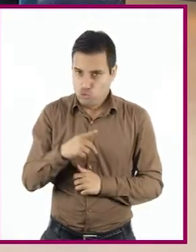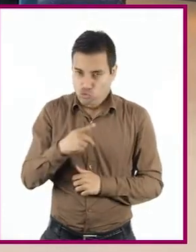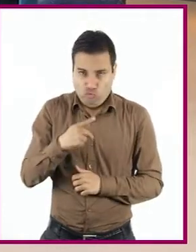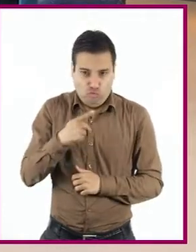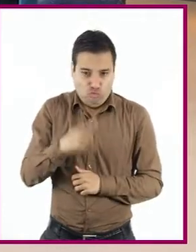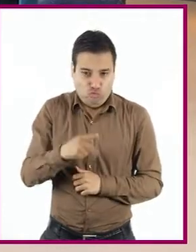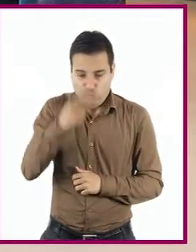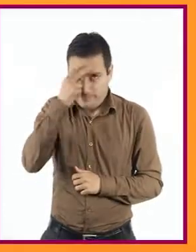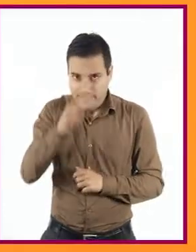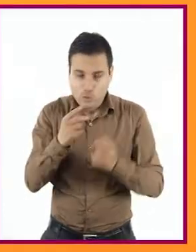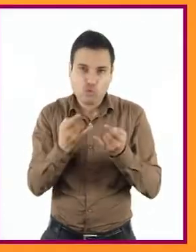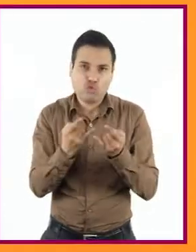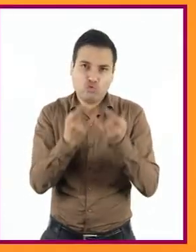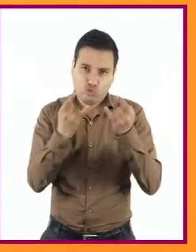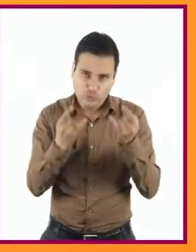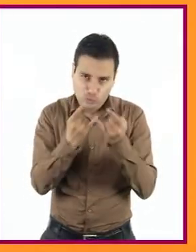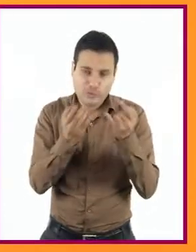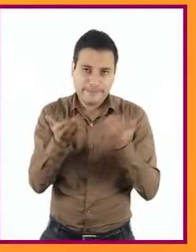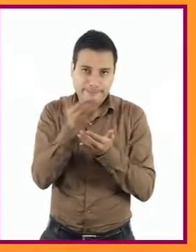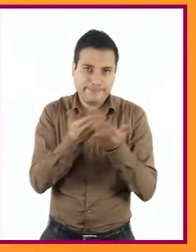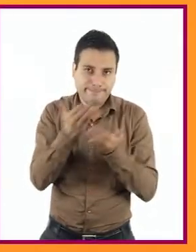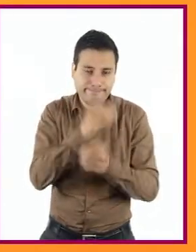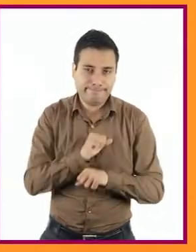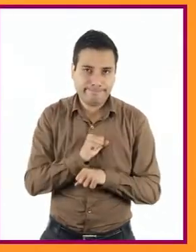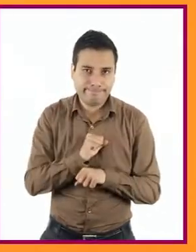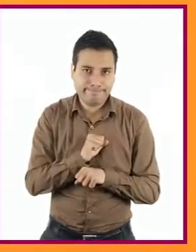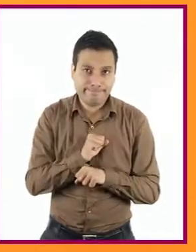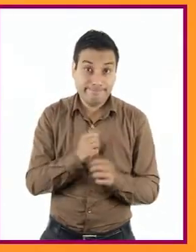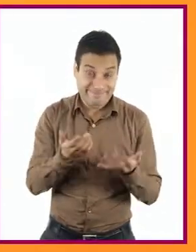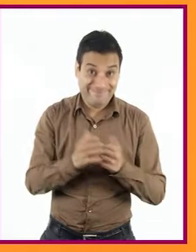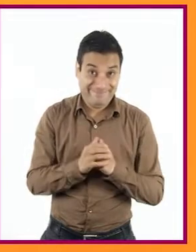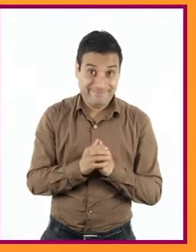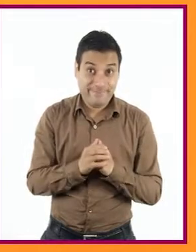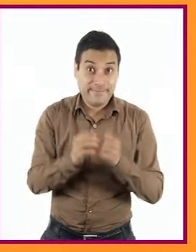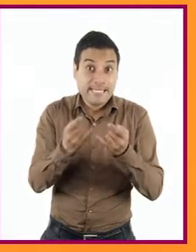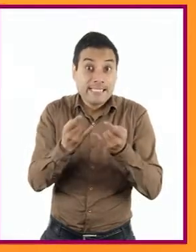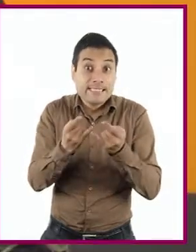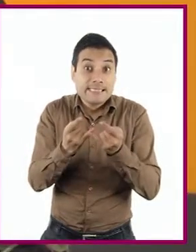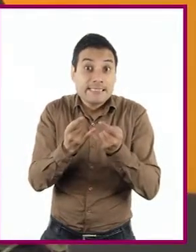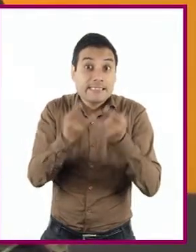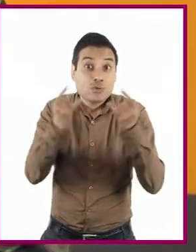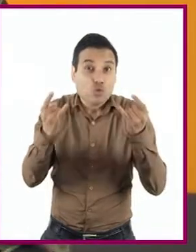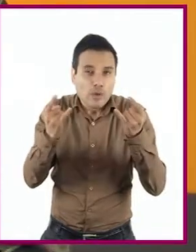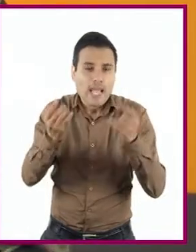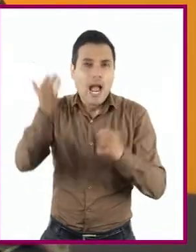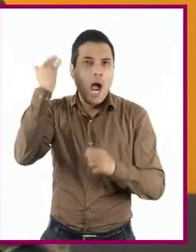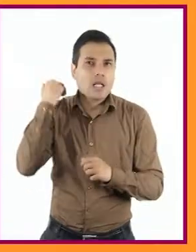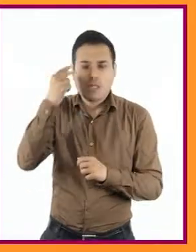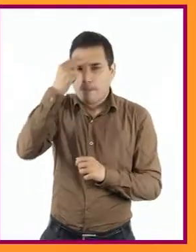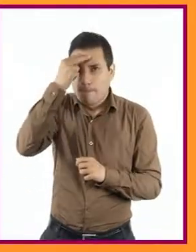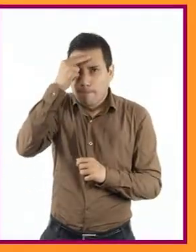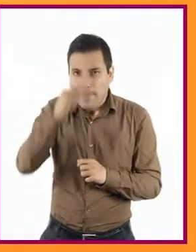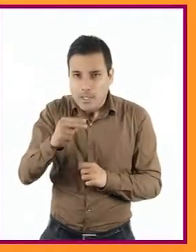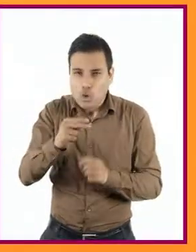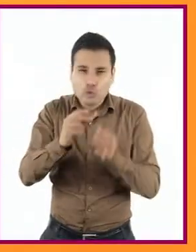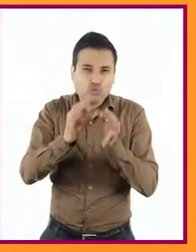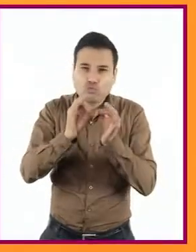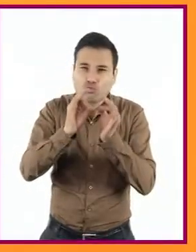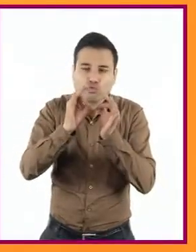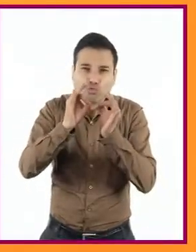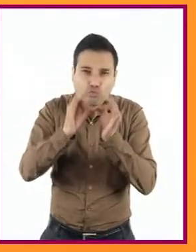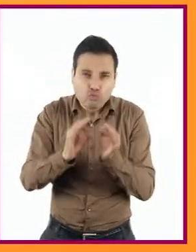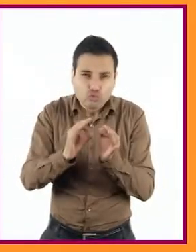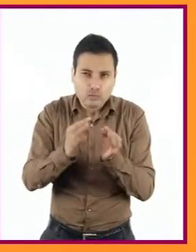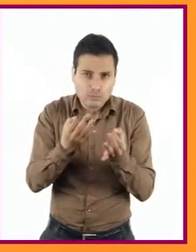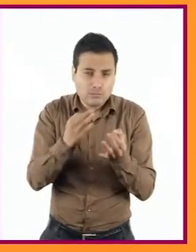de nuestro país. Es decir, aquellos sucesos que han marcado a México y que se han plasmado de